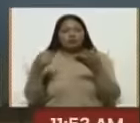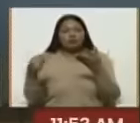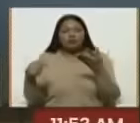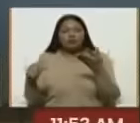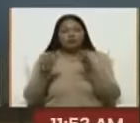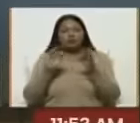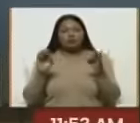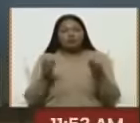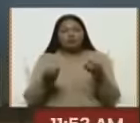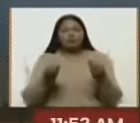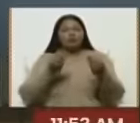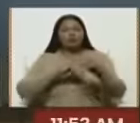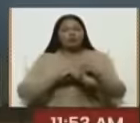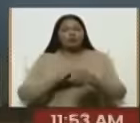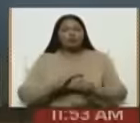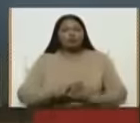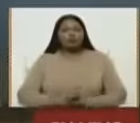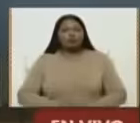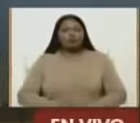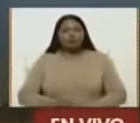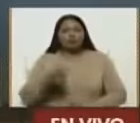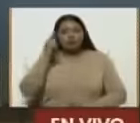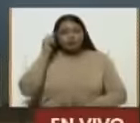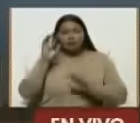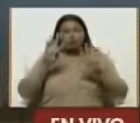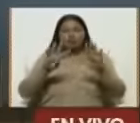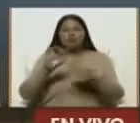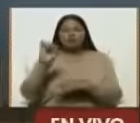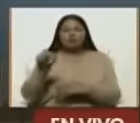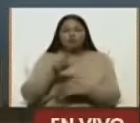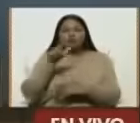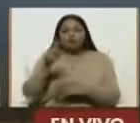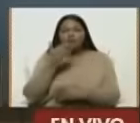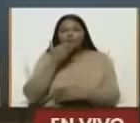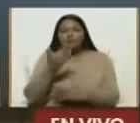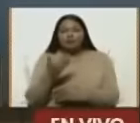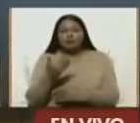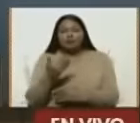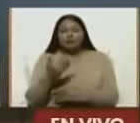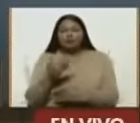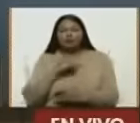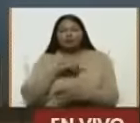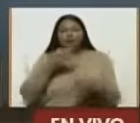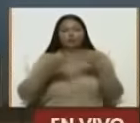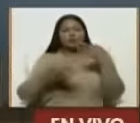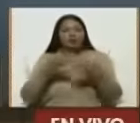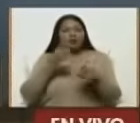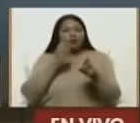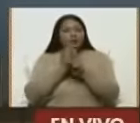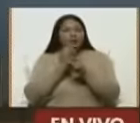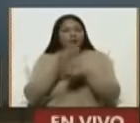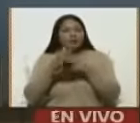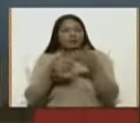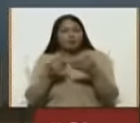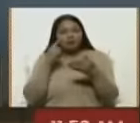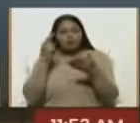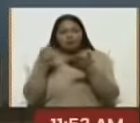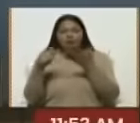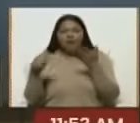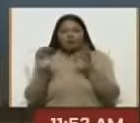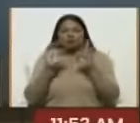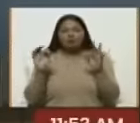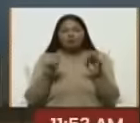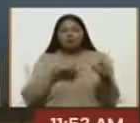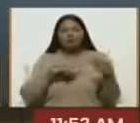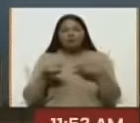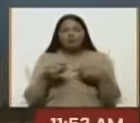de convicción, el día 9 de julio se solicitó ante los tribunales competentes las respectivas órdenes